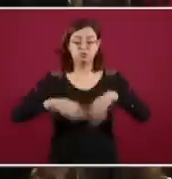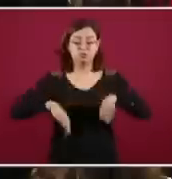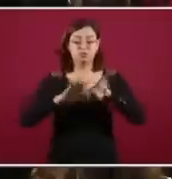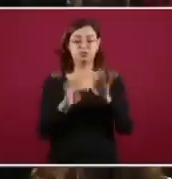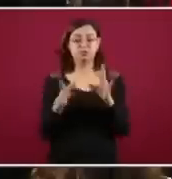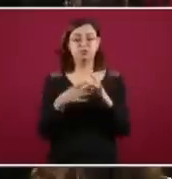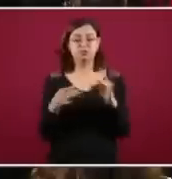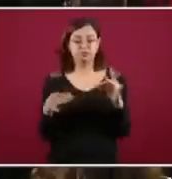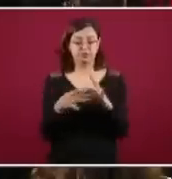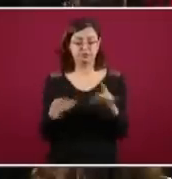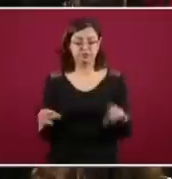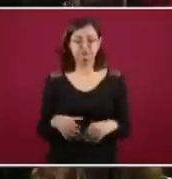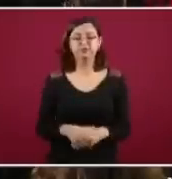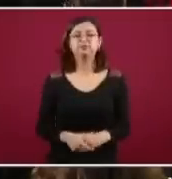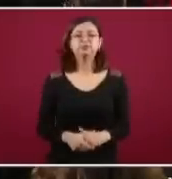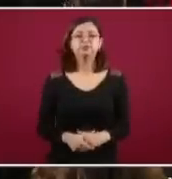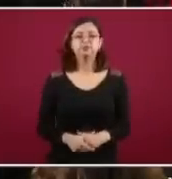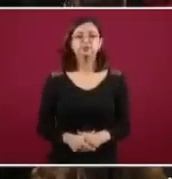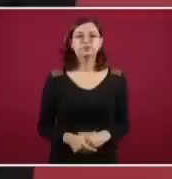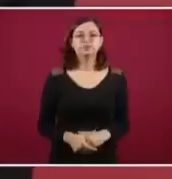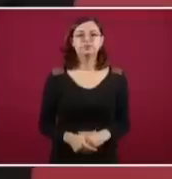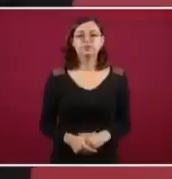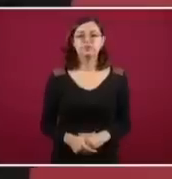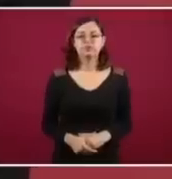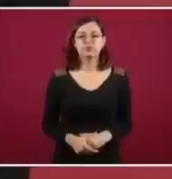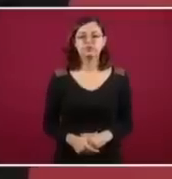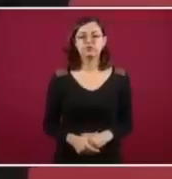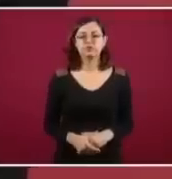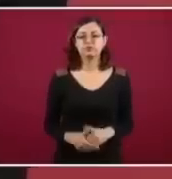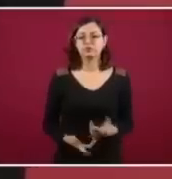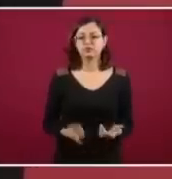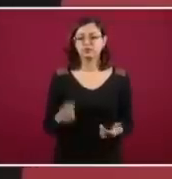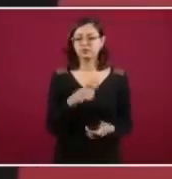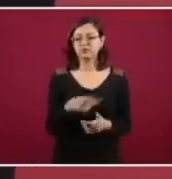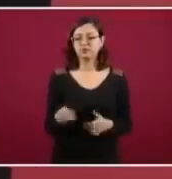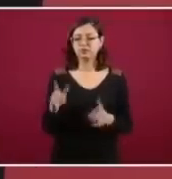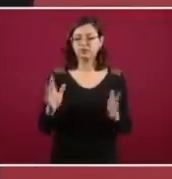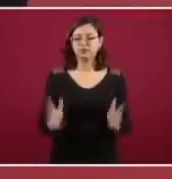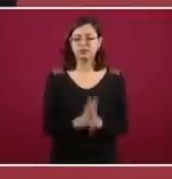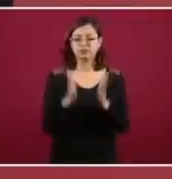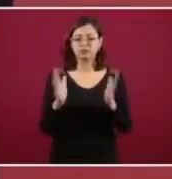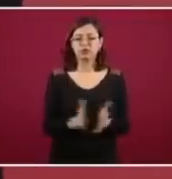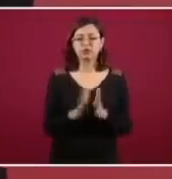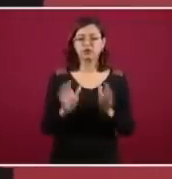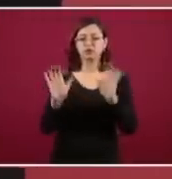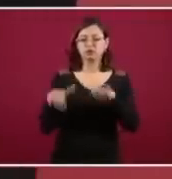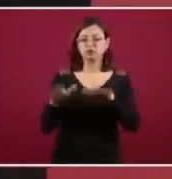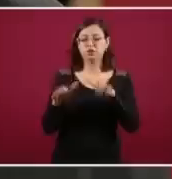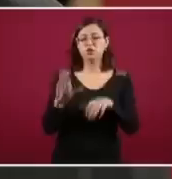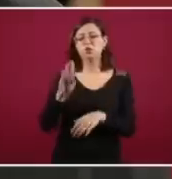Se solicitaron en la inscripción al Buen Fin por